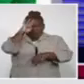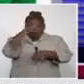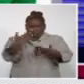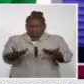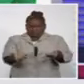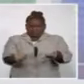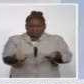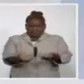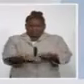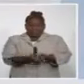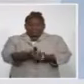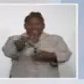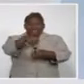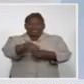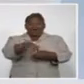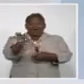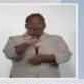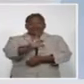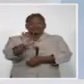de los